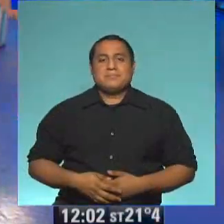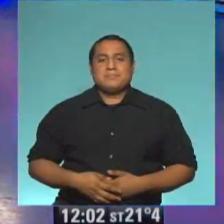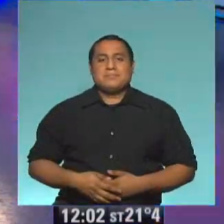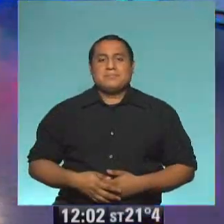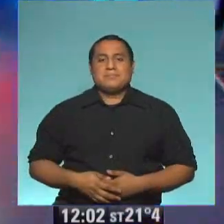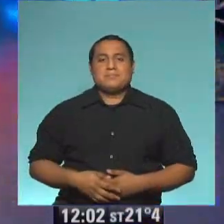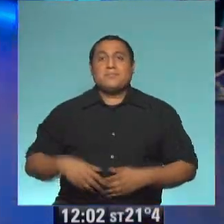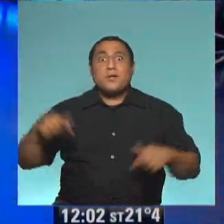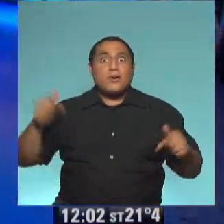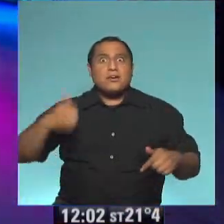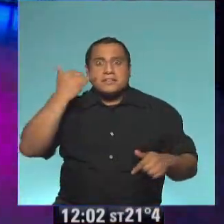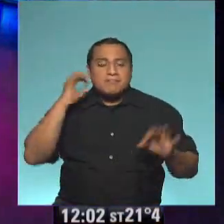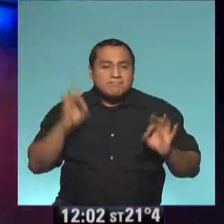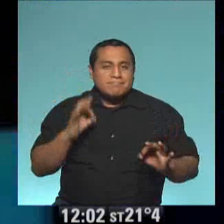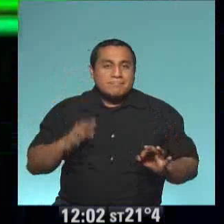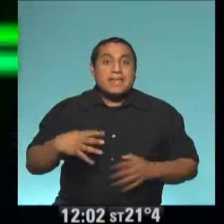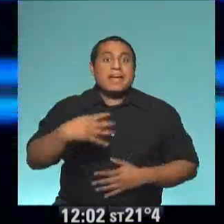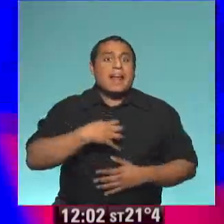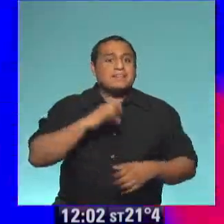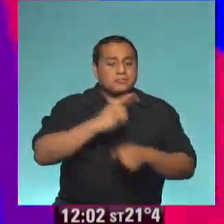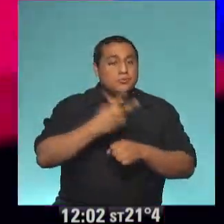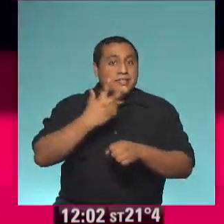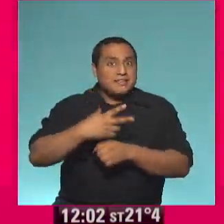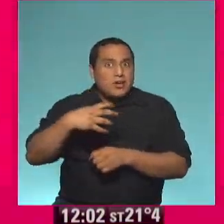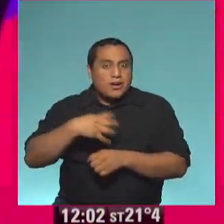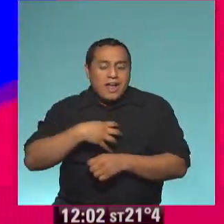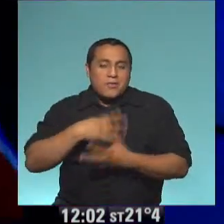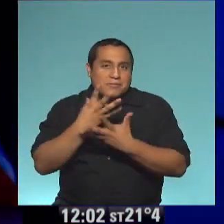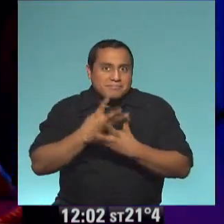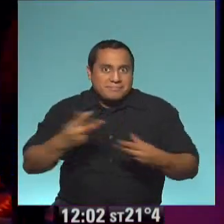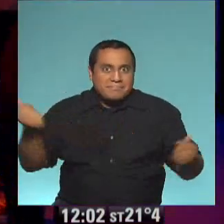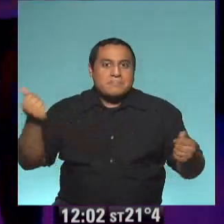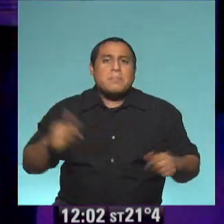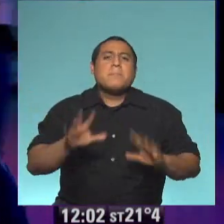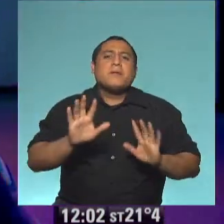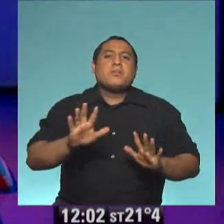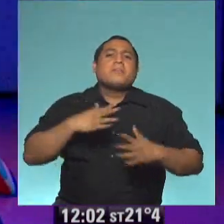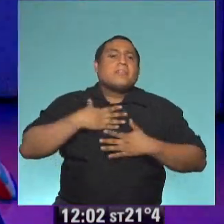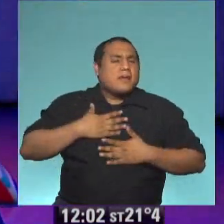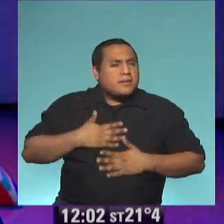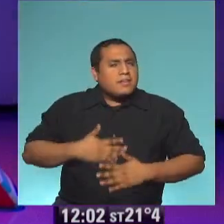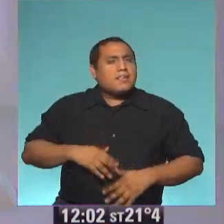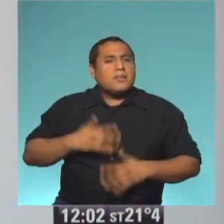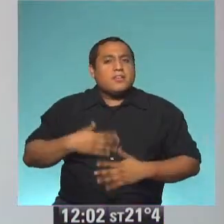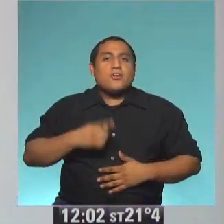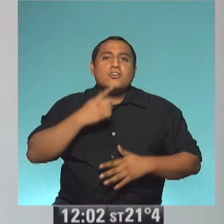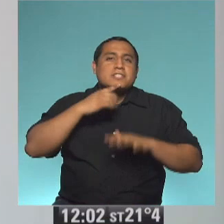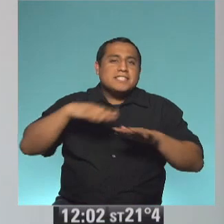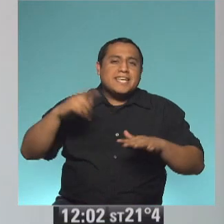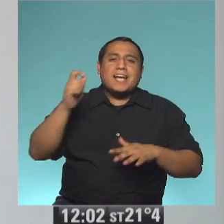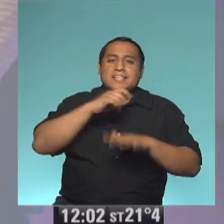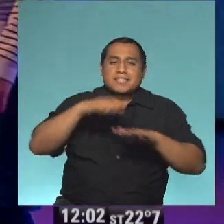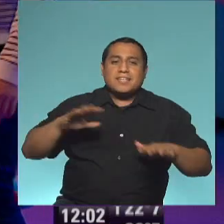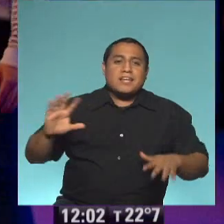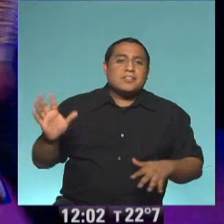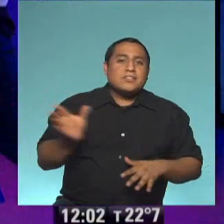Es todo por hoy. Se va la clase de segundo y tercero. Pero tranquilos, chicos y